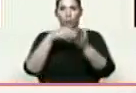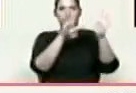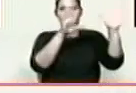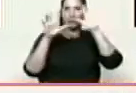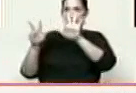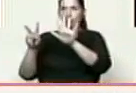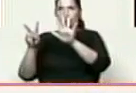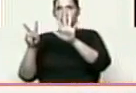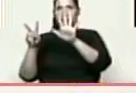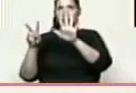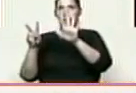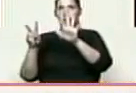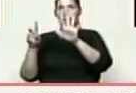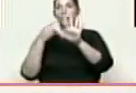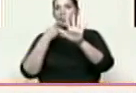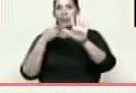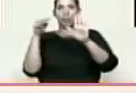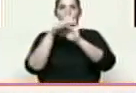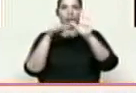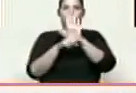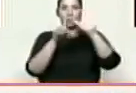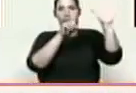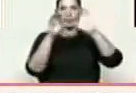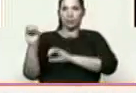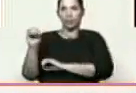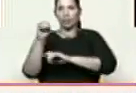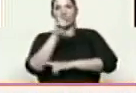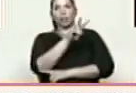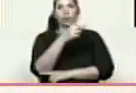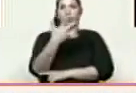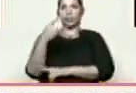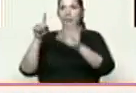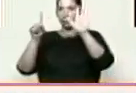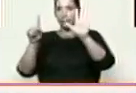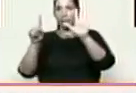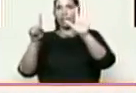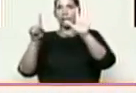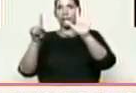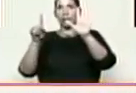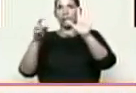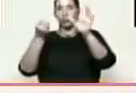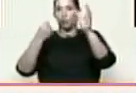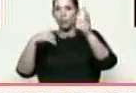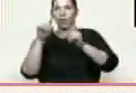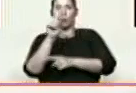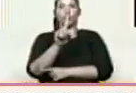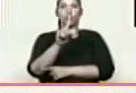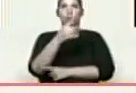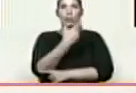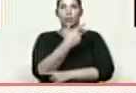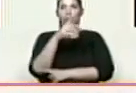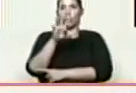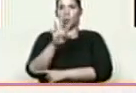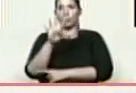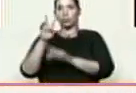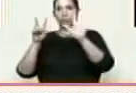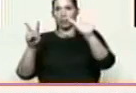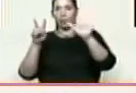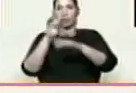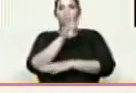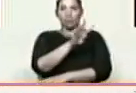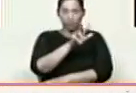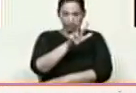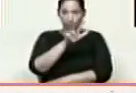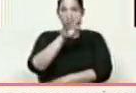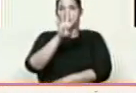de conformidad con los artículos 70, 236, numeral 1, 347 y 348 de la Constitución Nacional y